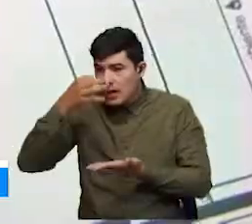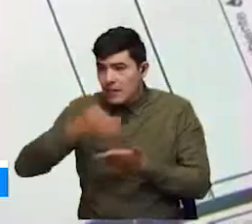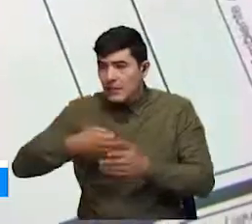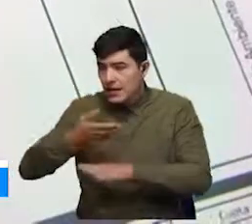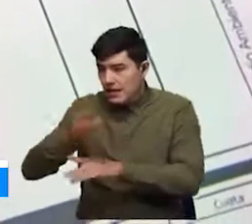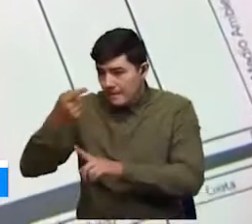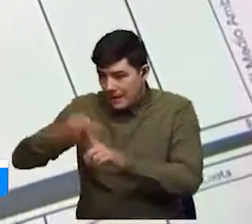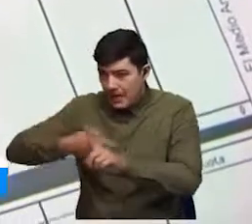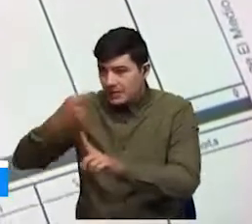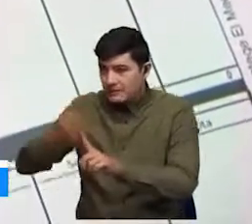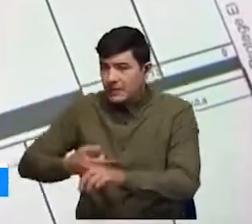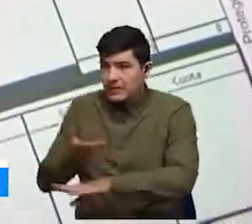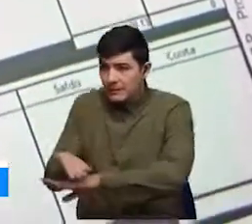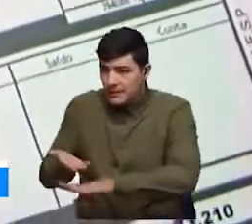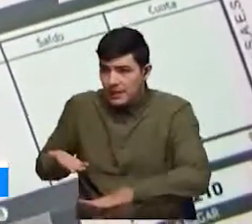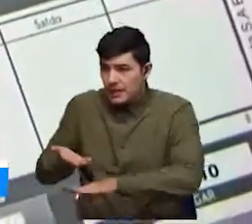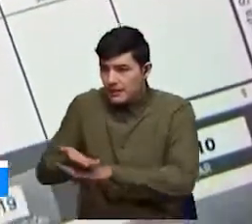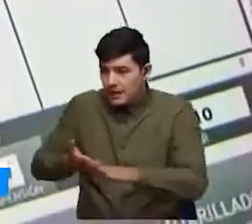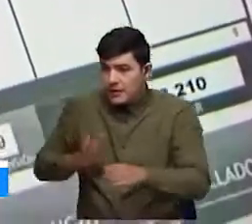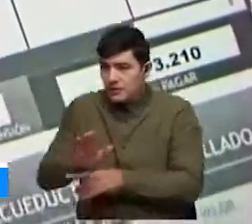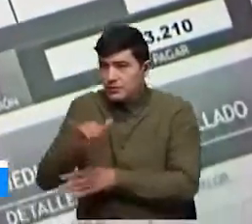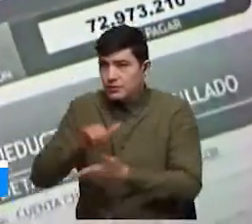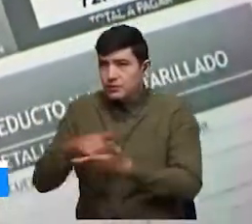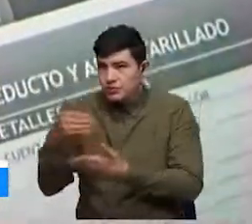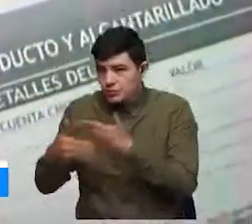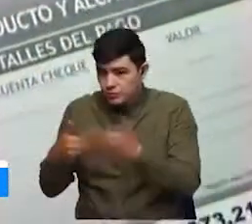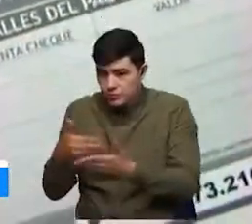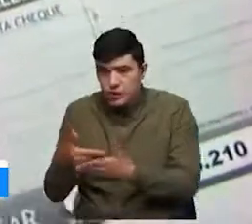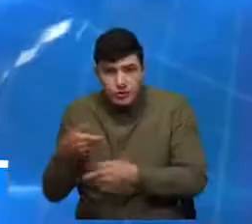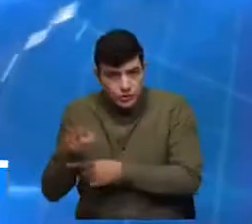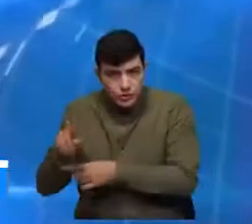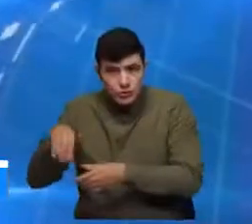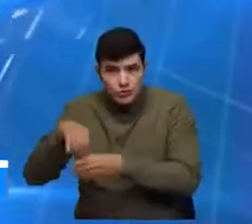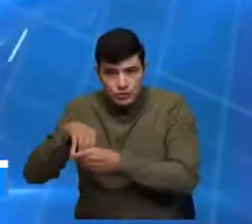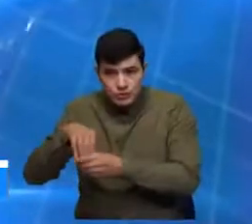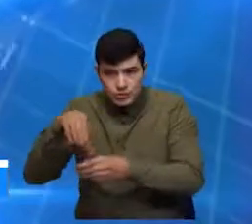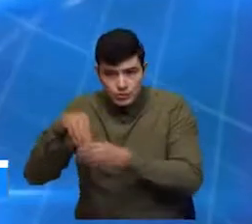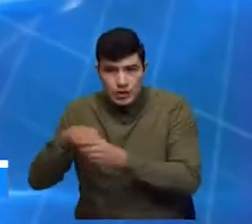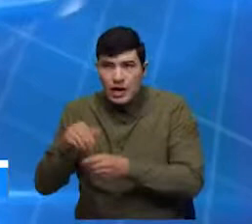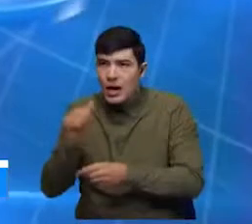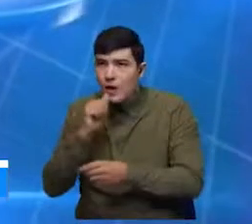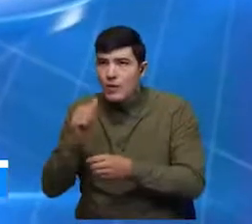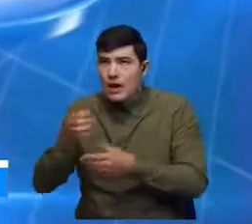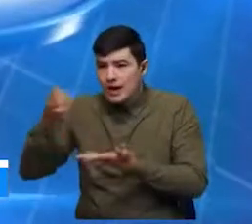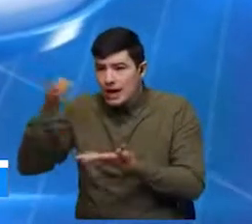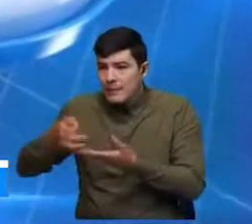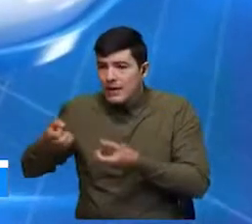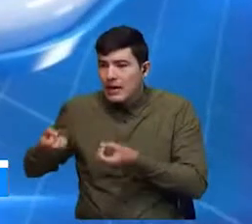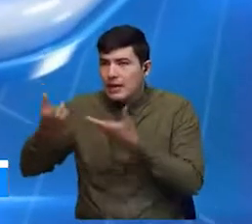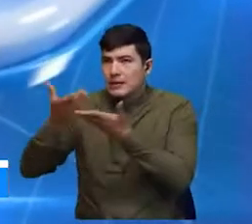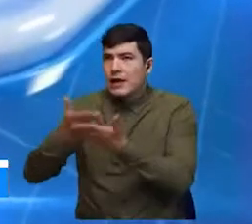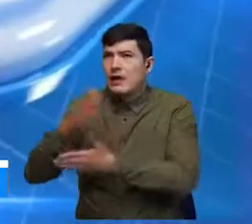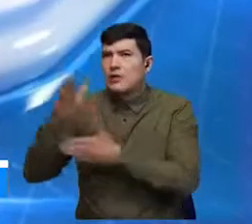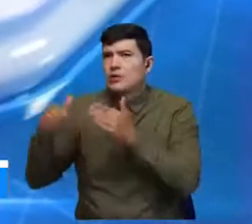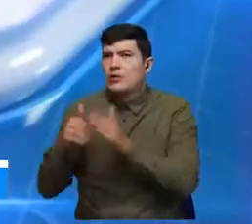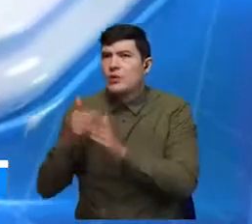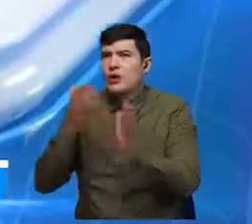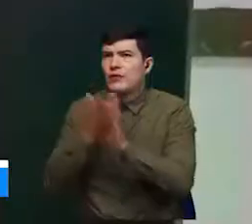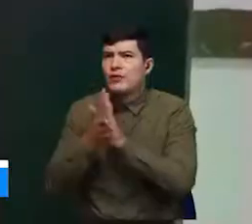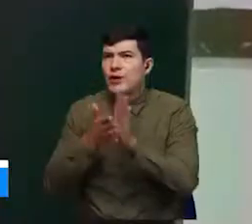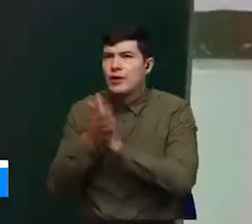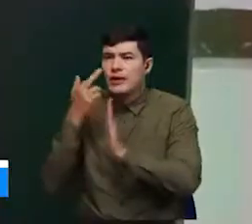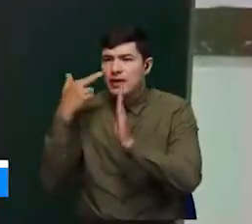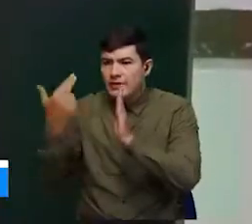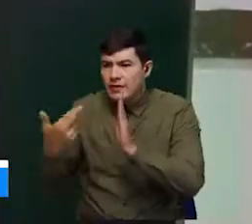cobra por el consumo en los macro medidores allá en aguas kapital le darán toda la información y mirar a ver con aguas kapital